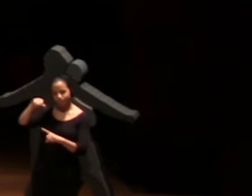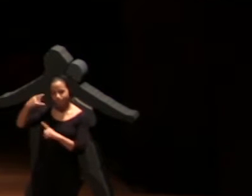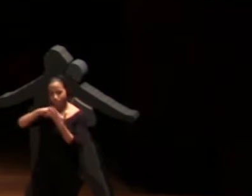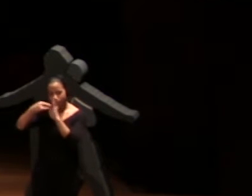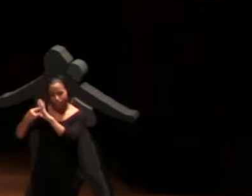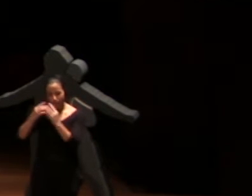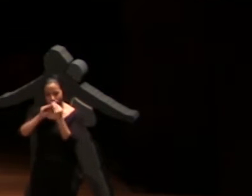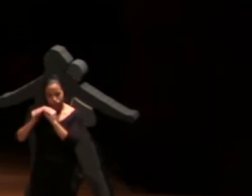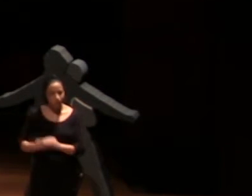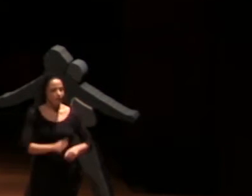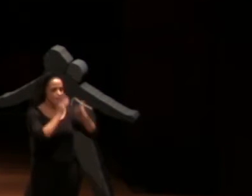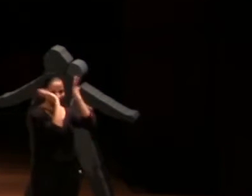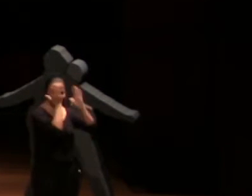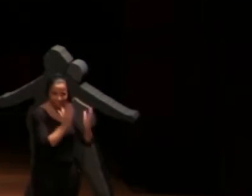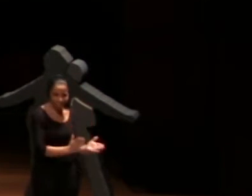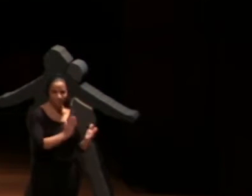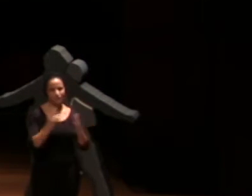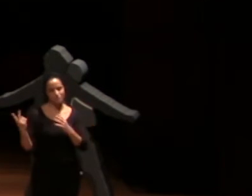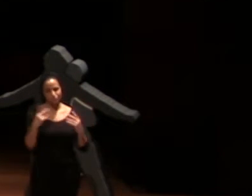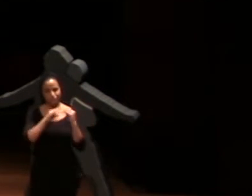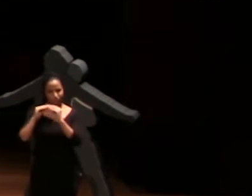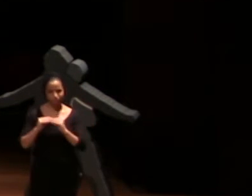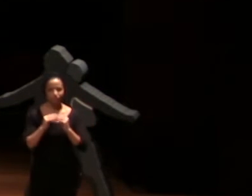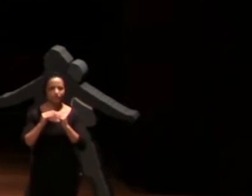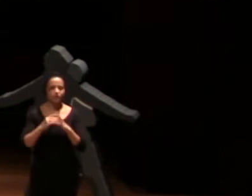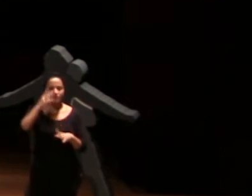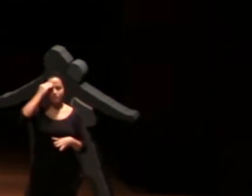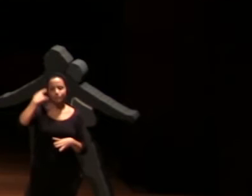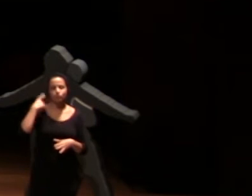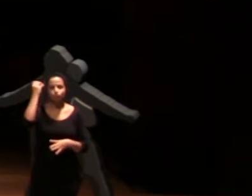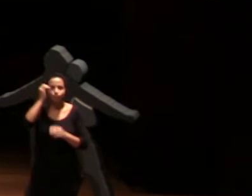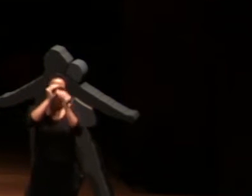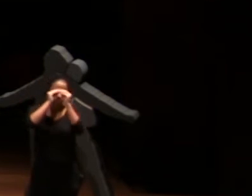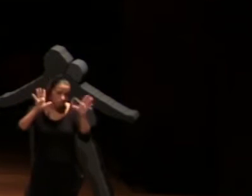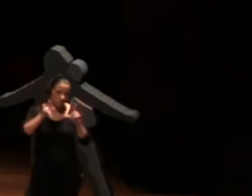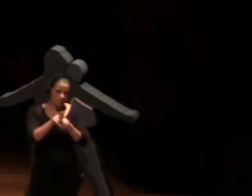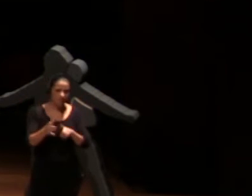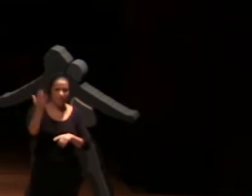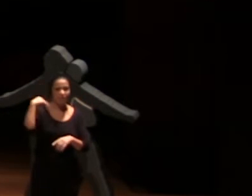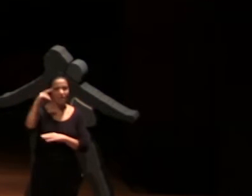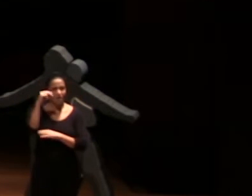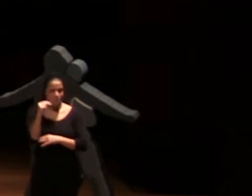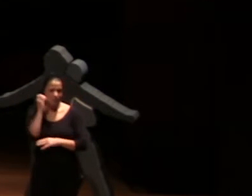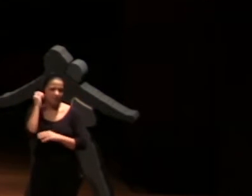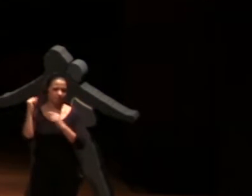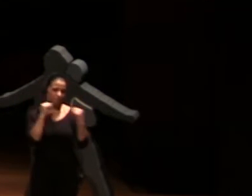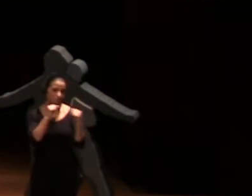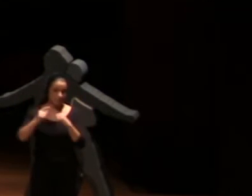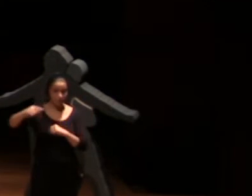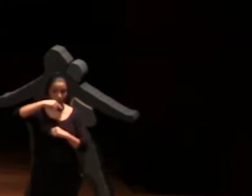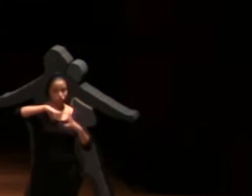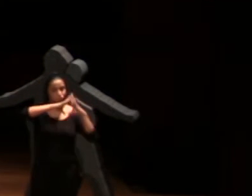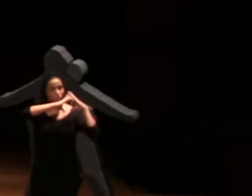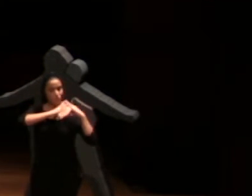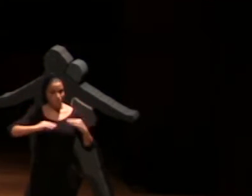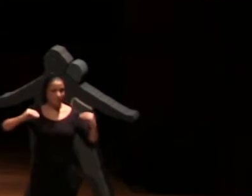tratamiento. Y creo que esto es algo que, bueno, fue una de las conclusiones del debate del viernes, que la universidad estamos intentando adaptar